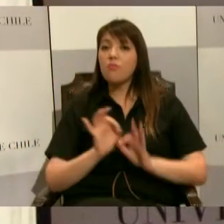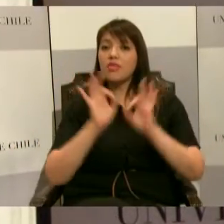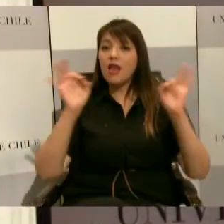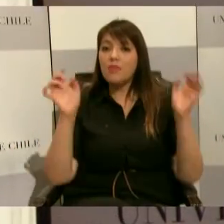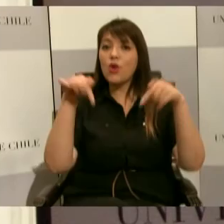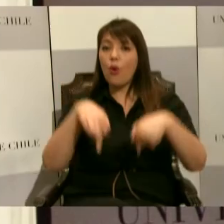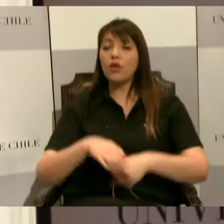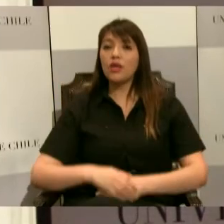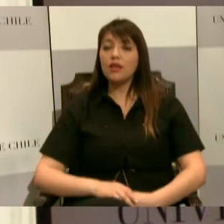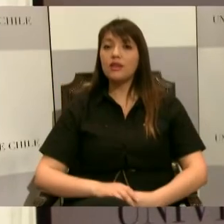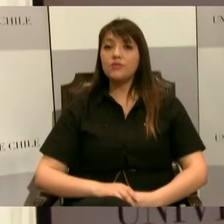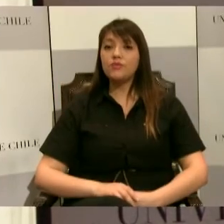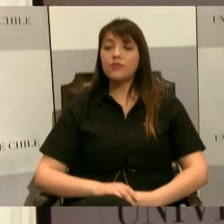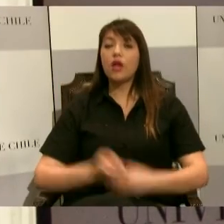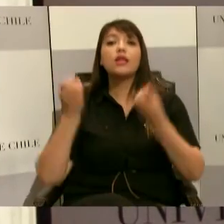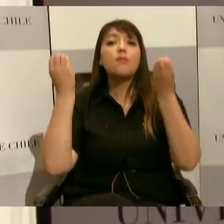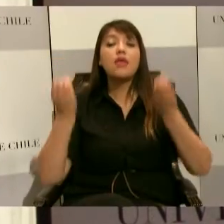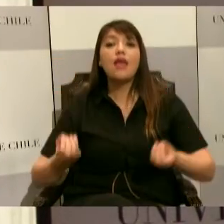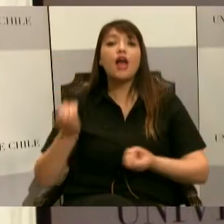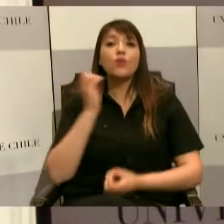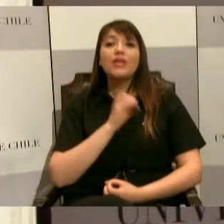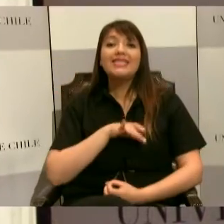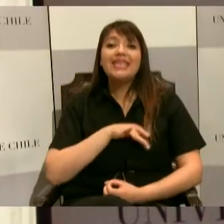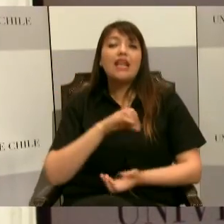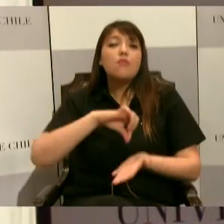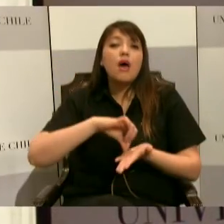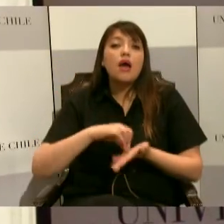hoy, lo que ocurre en el país y lo que estamos haciendo en la universidad.